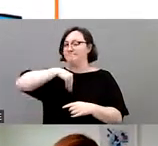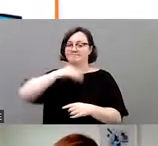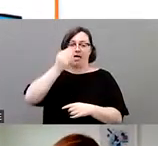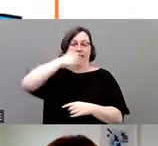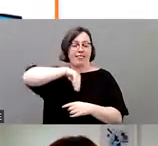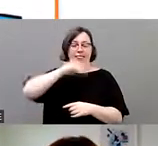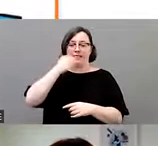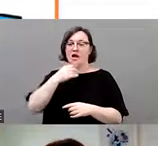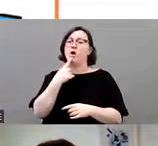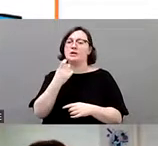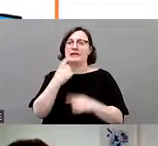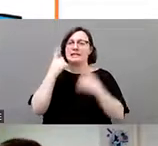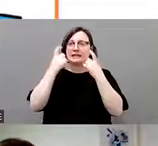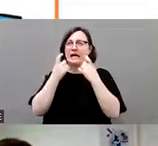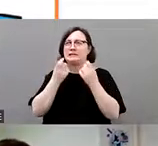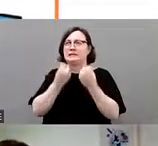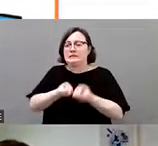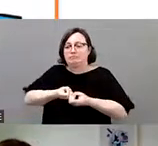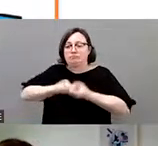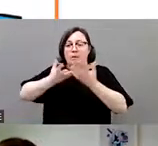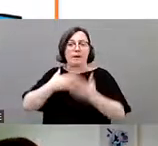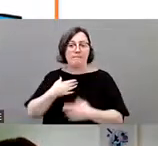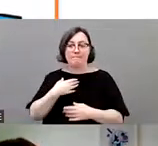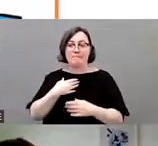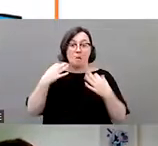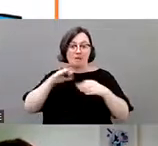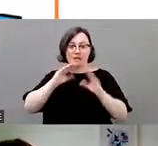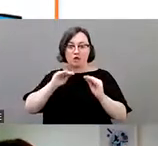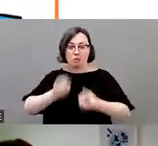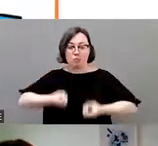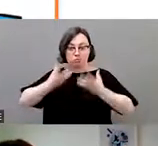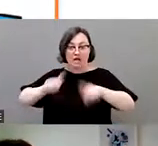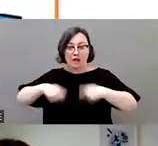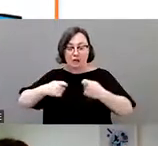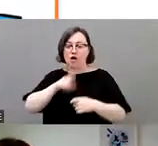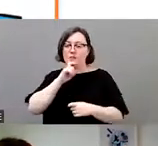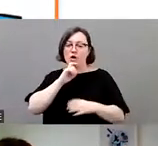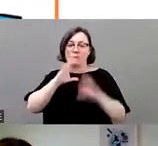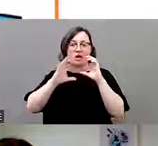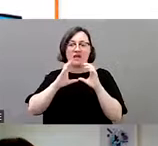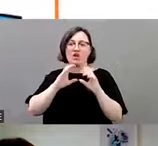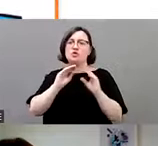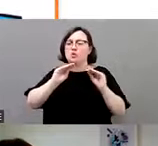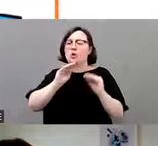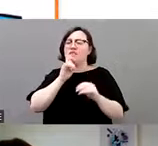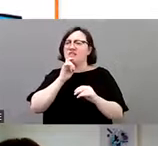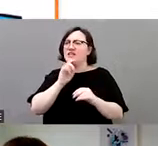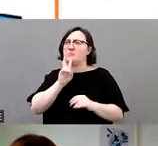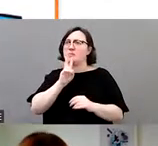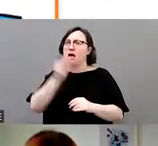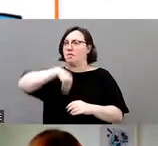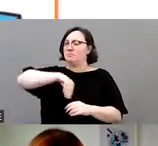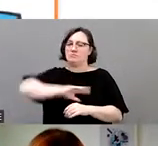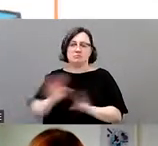cuesta, lo intenta, pero su tendencia es... pues claro, la comunicación es un poco más complicada para ellos y lo más fácil es